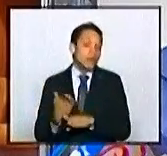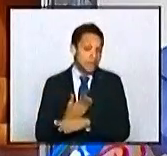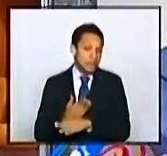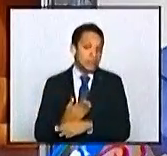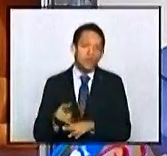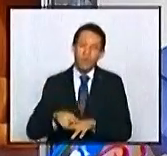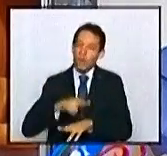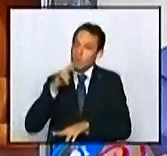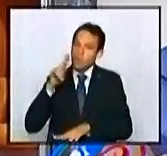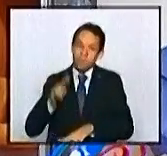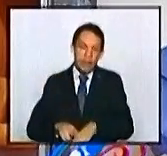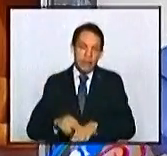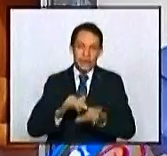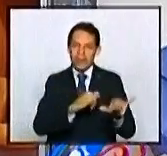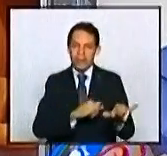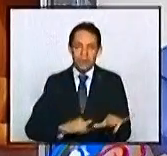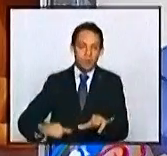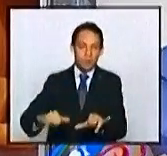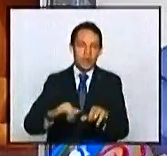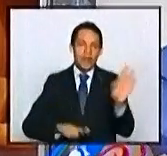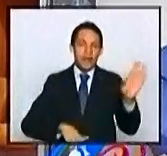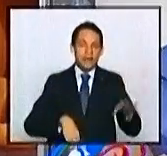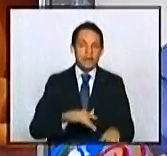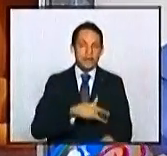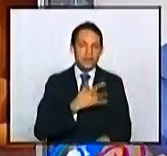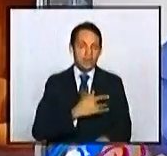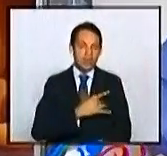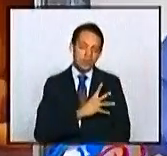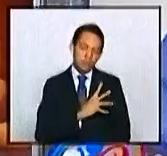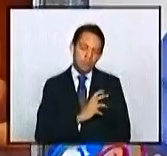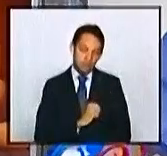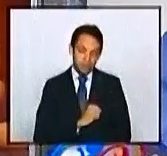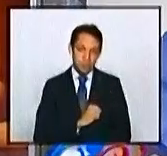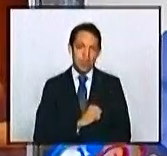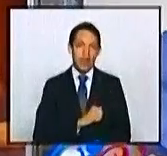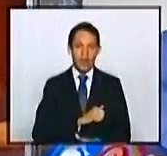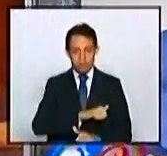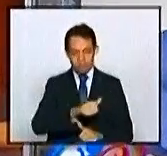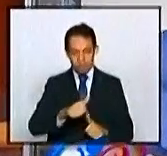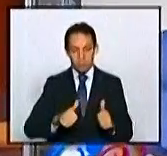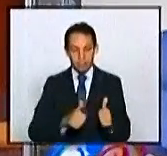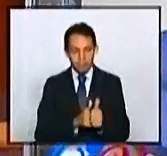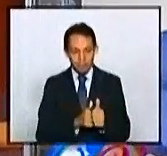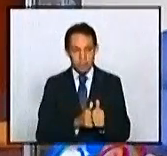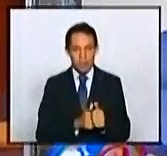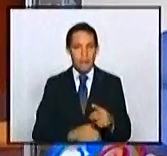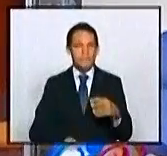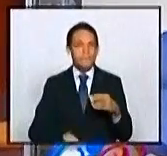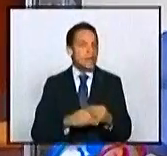esto acaba con el ser. Y detrás de eso, obviamente, aparece la enfermedad.